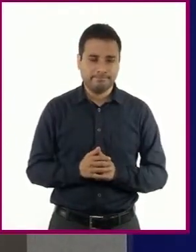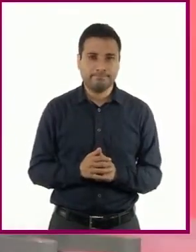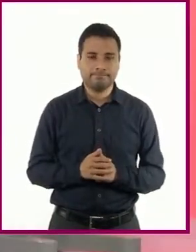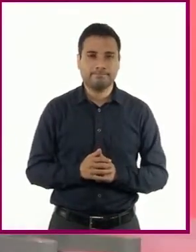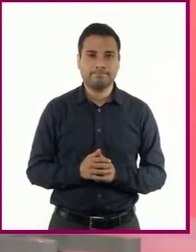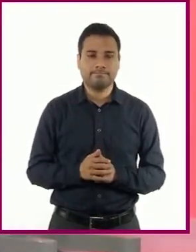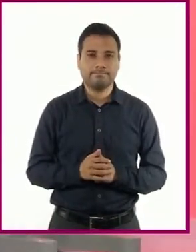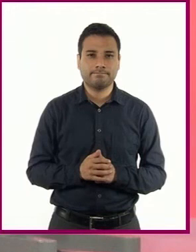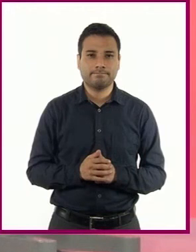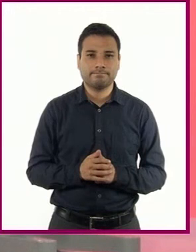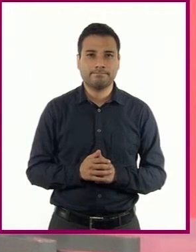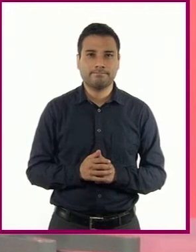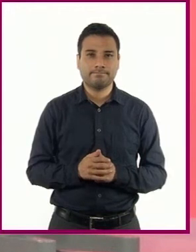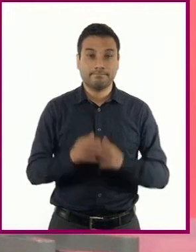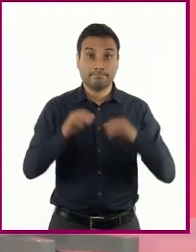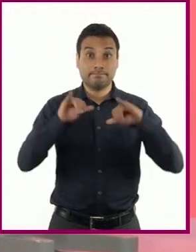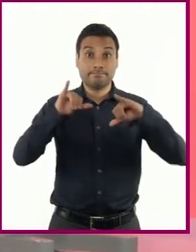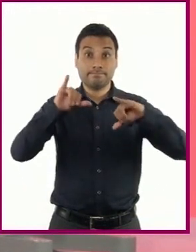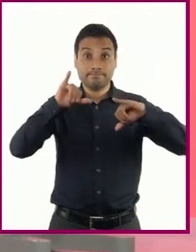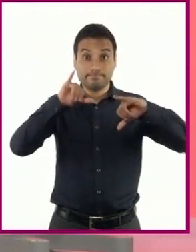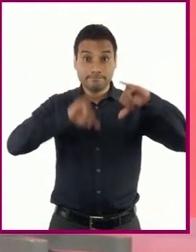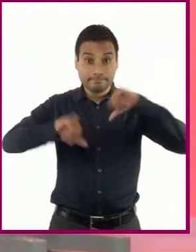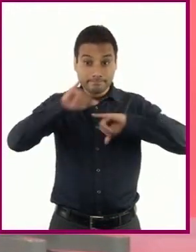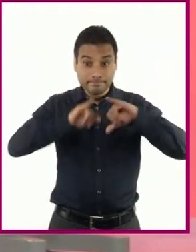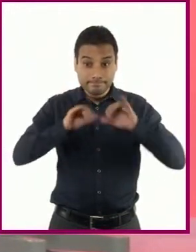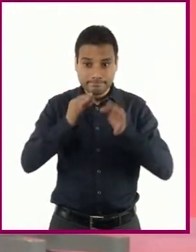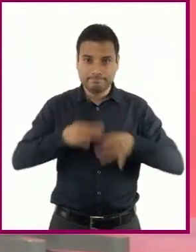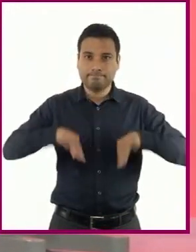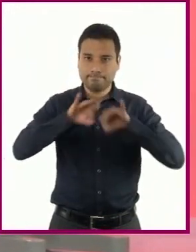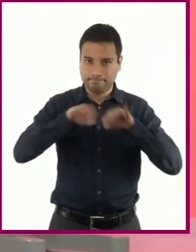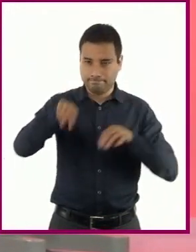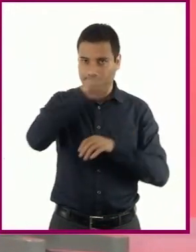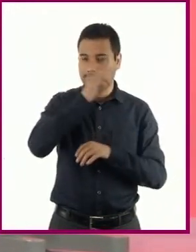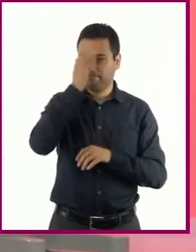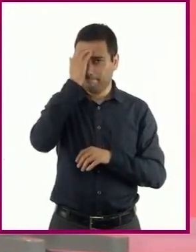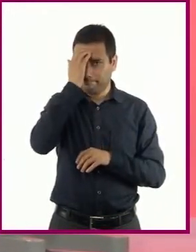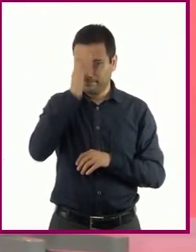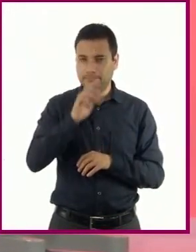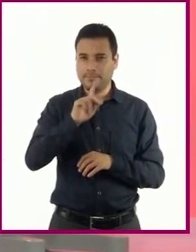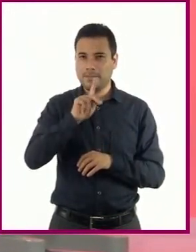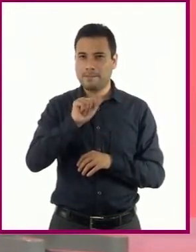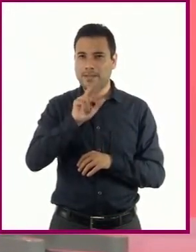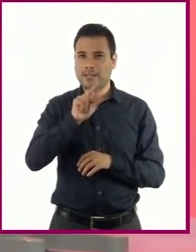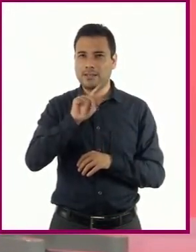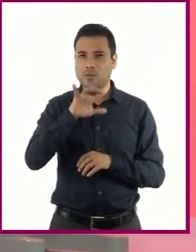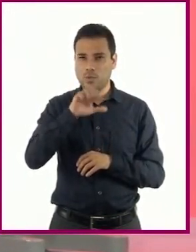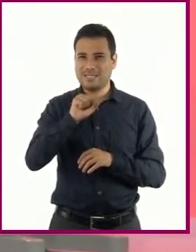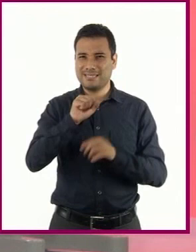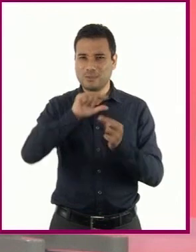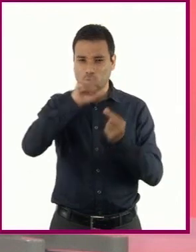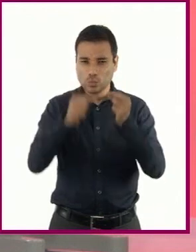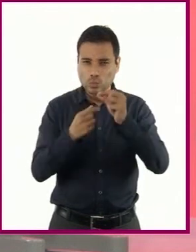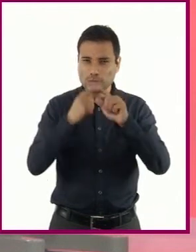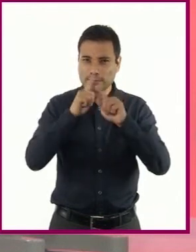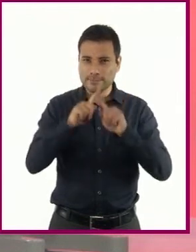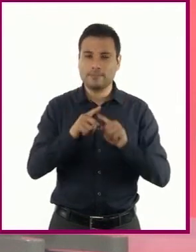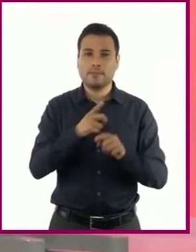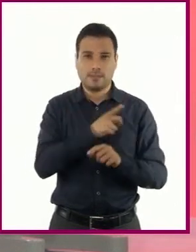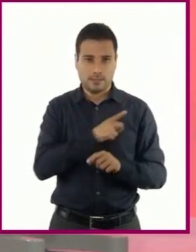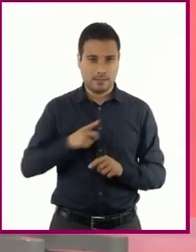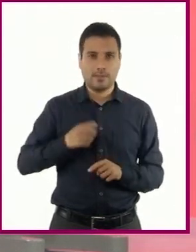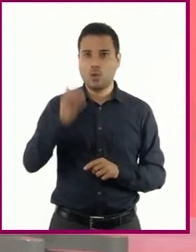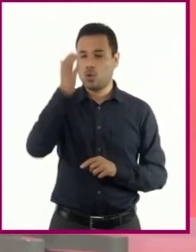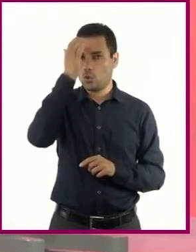partículas. En la química es importante conocer el número de partículas que contiene una sustancia cuando